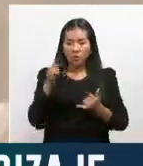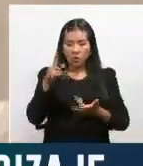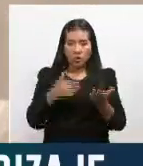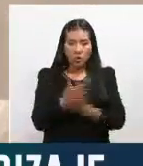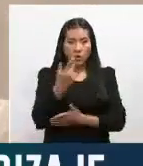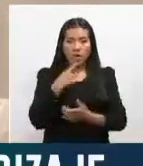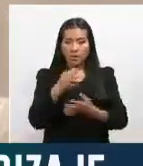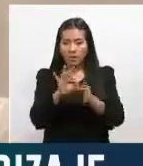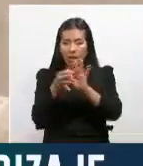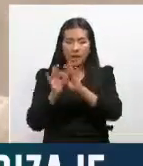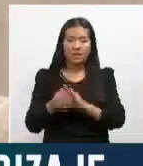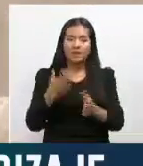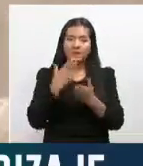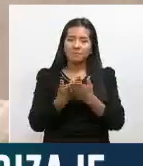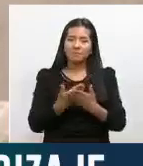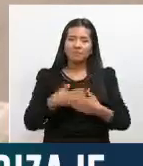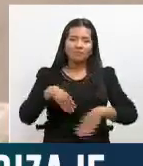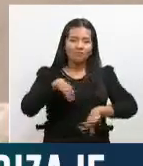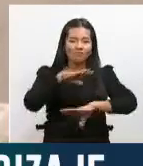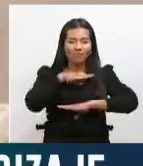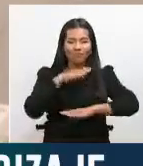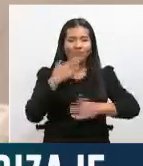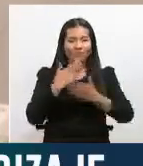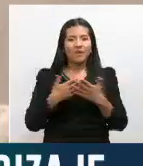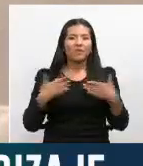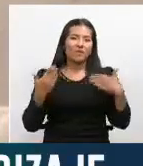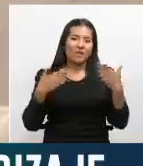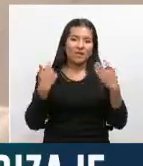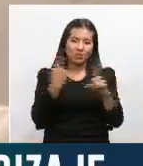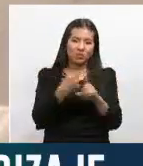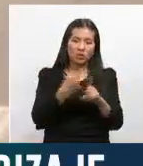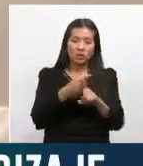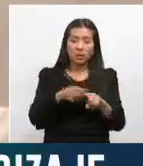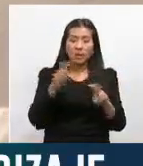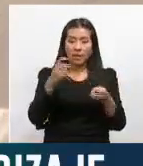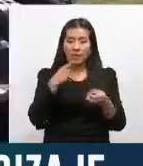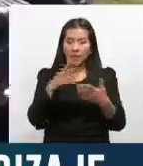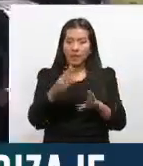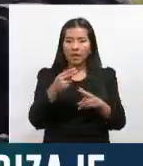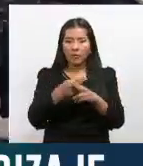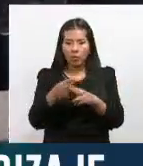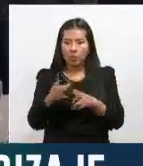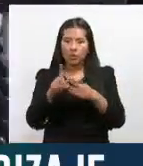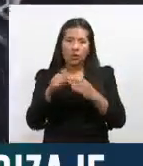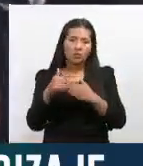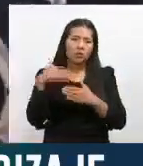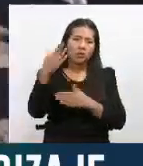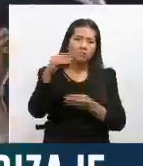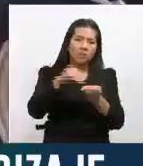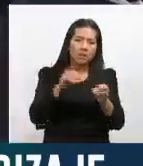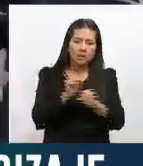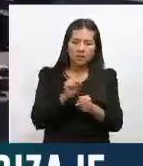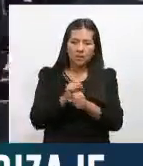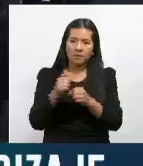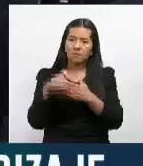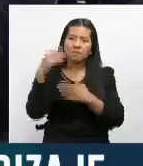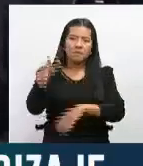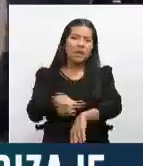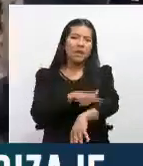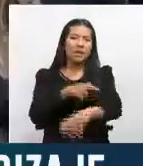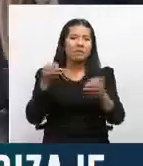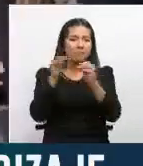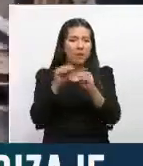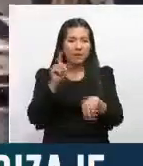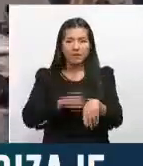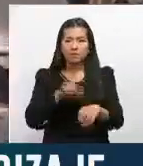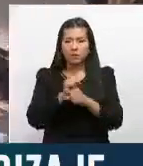está cumpliendo. Esto, pues, como lo dijeron, no es a corto, mediano y largo plazo los trabajos que se van a realizar.